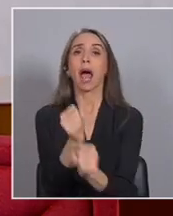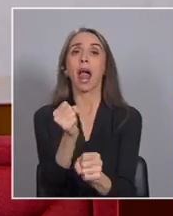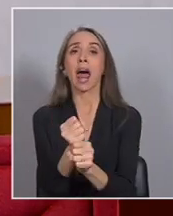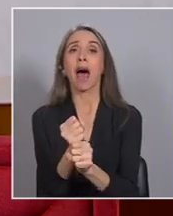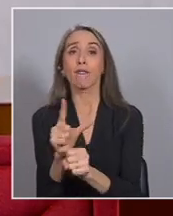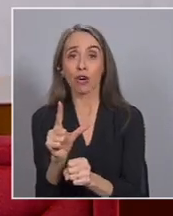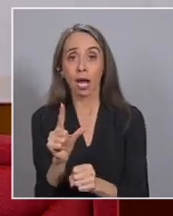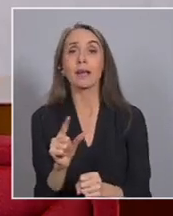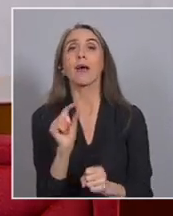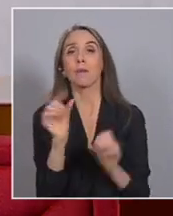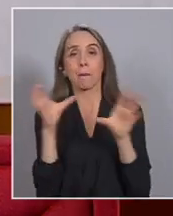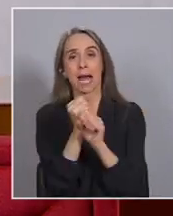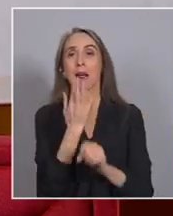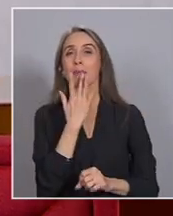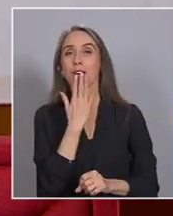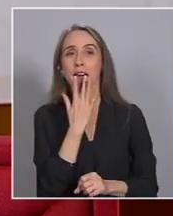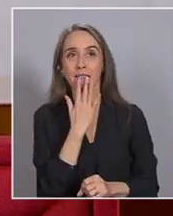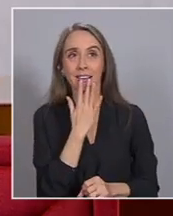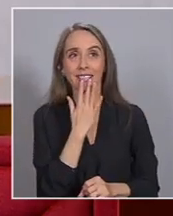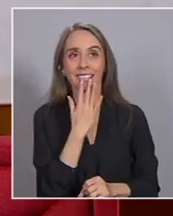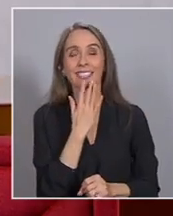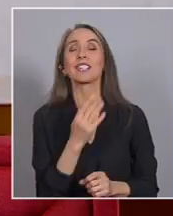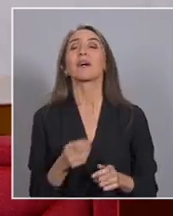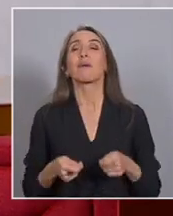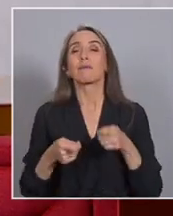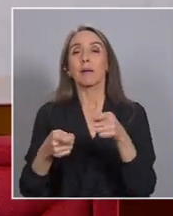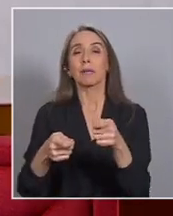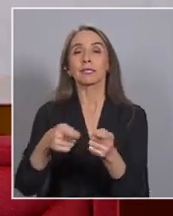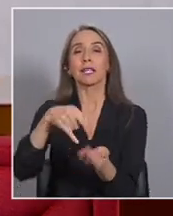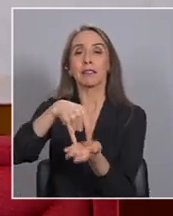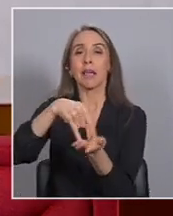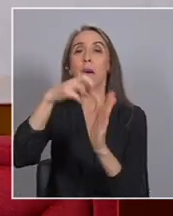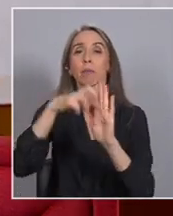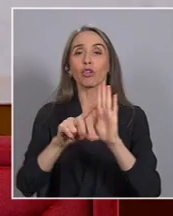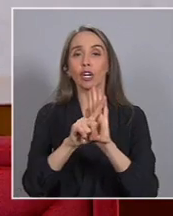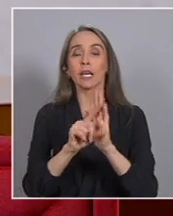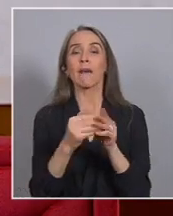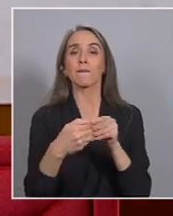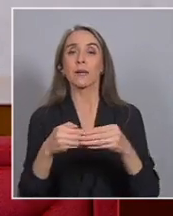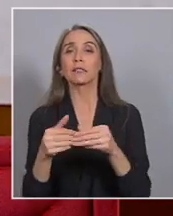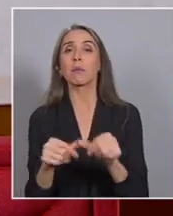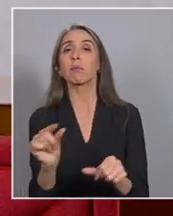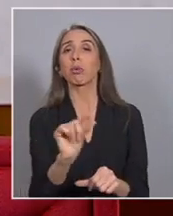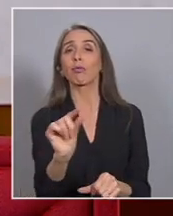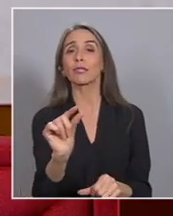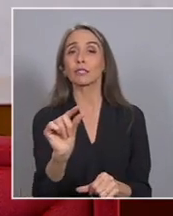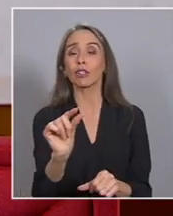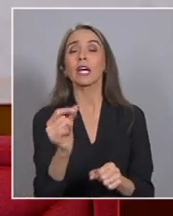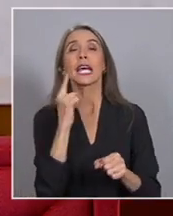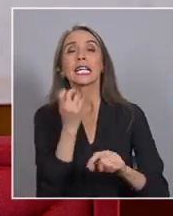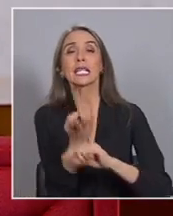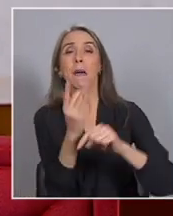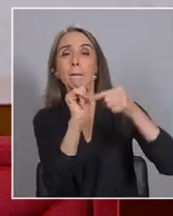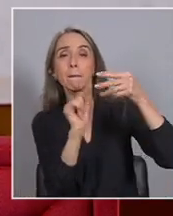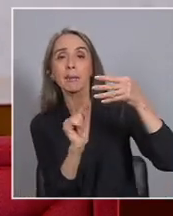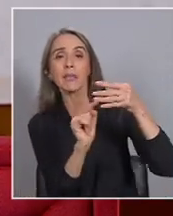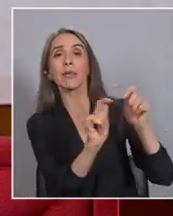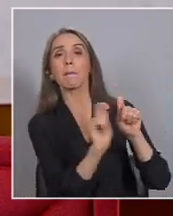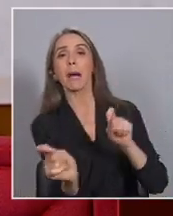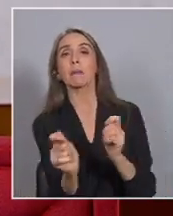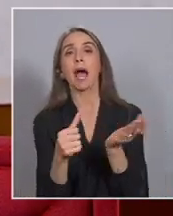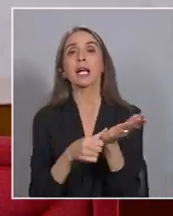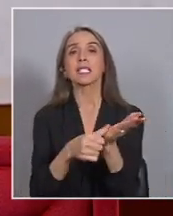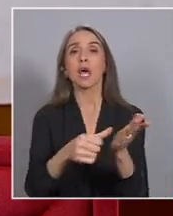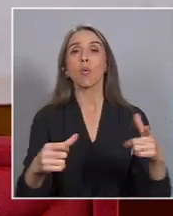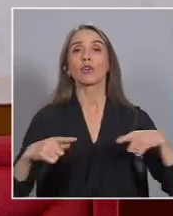voy a ir un poquito más rápido. Presentaremos un proyecto para flexibilizar de manera transitoria los requisitos de acceso al seguro de